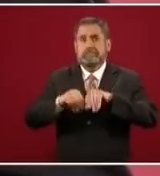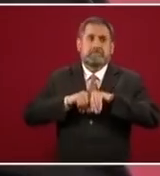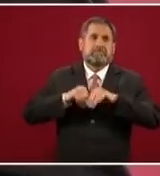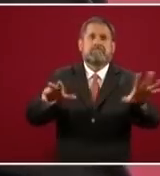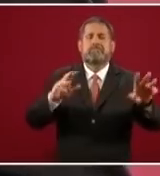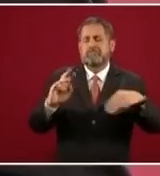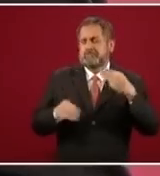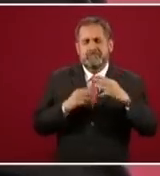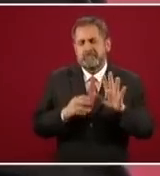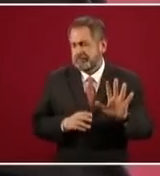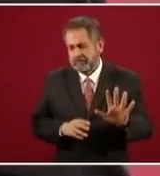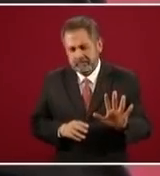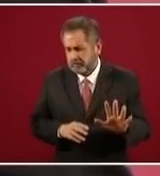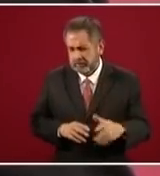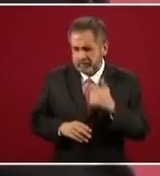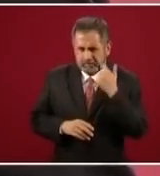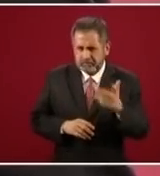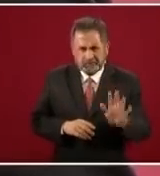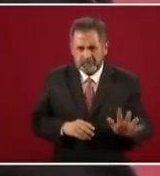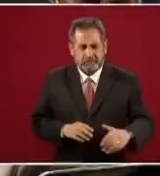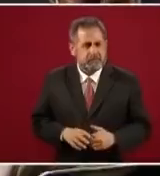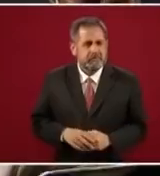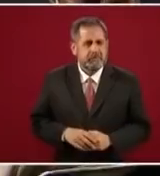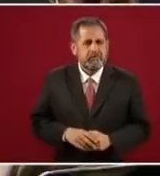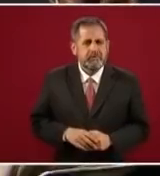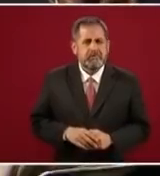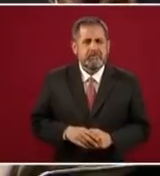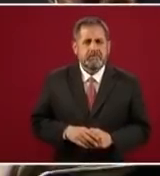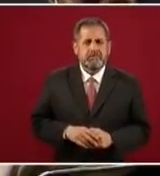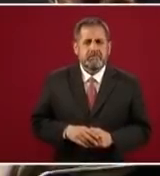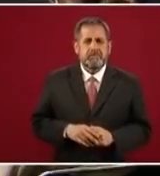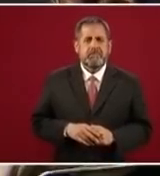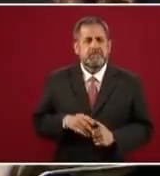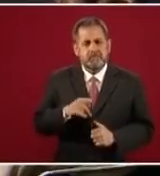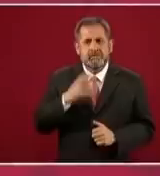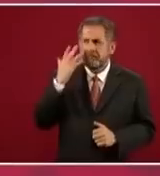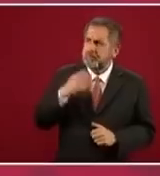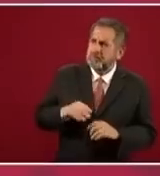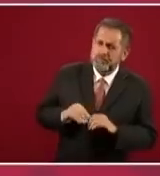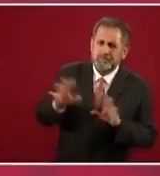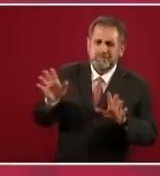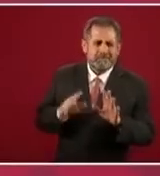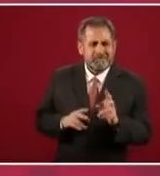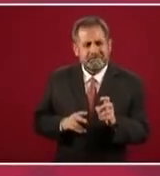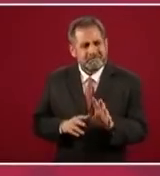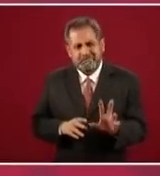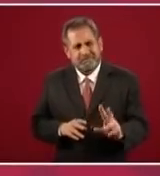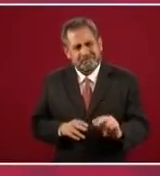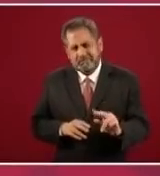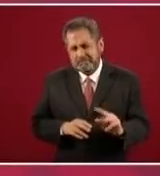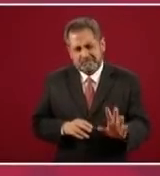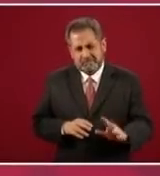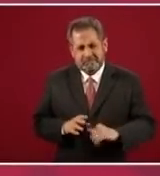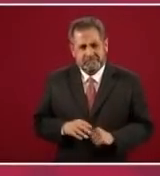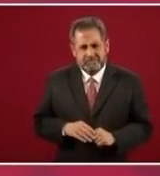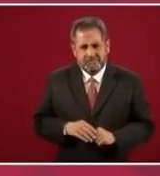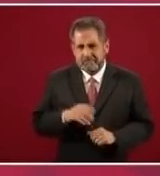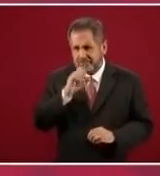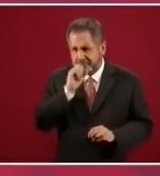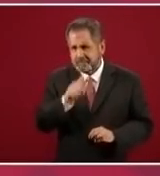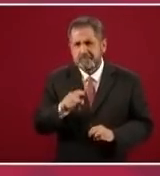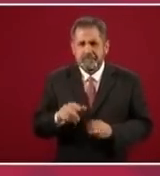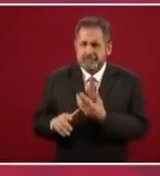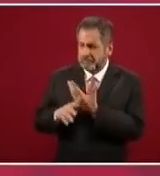mundial, o sea, se sabría en todos lados. Lo mismo en el caso de